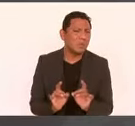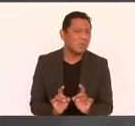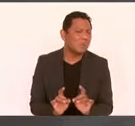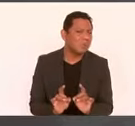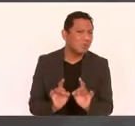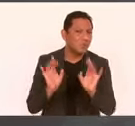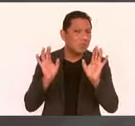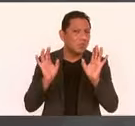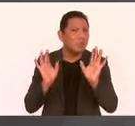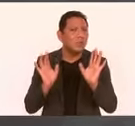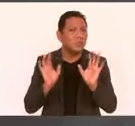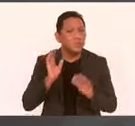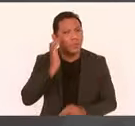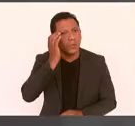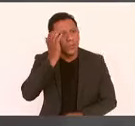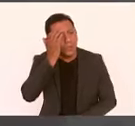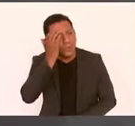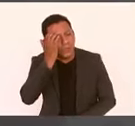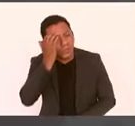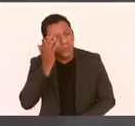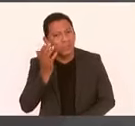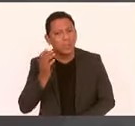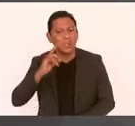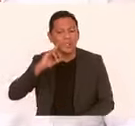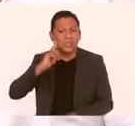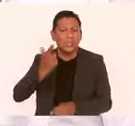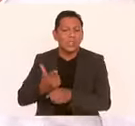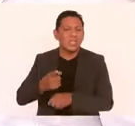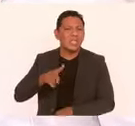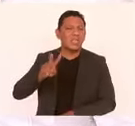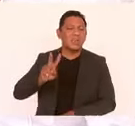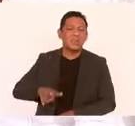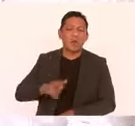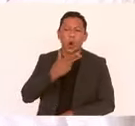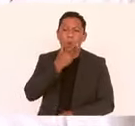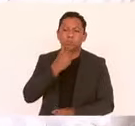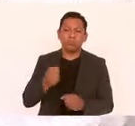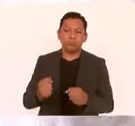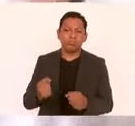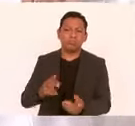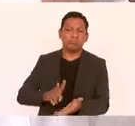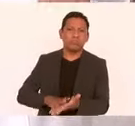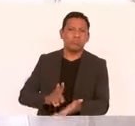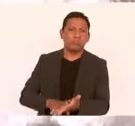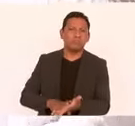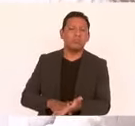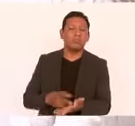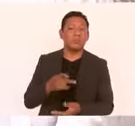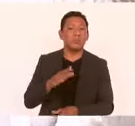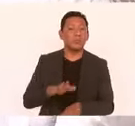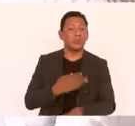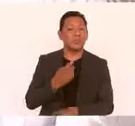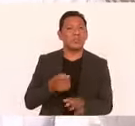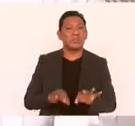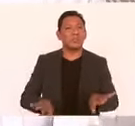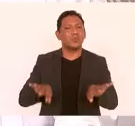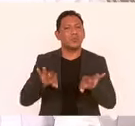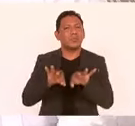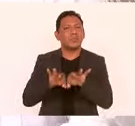desastres conoce uno la auténtica valía de los hombres. Por eso es importante estar hoy aquí,